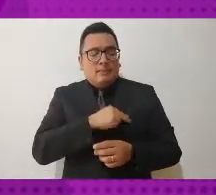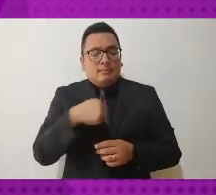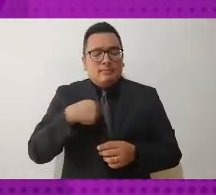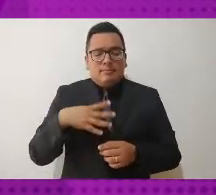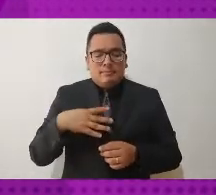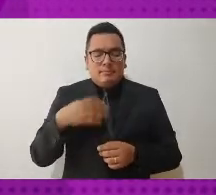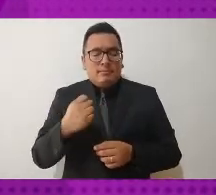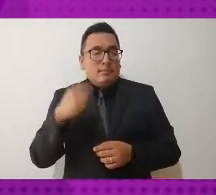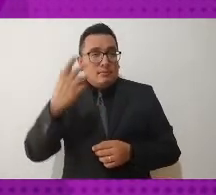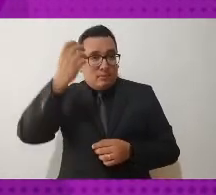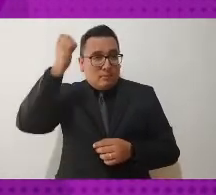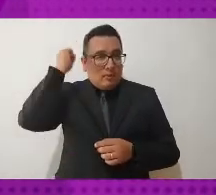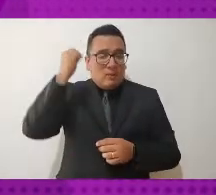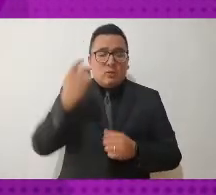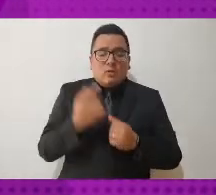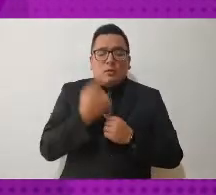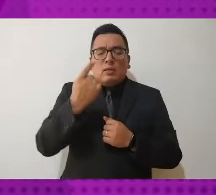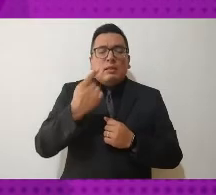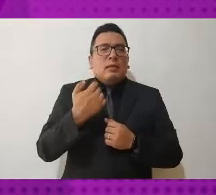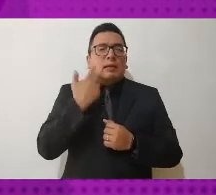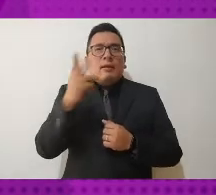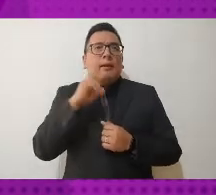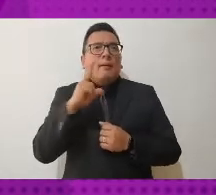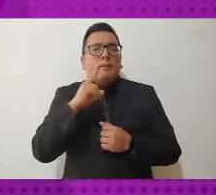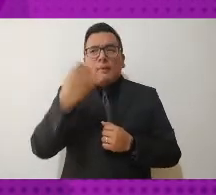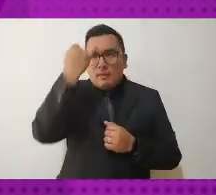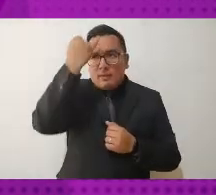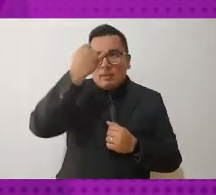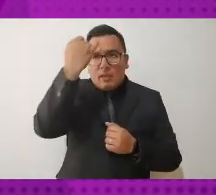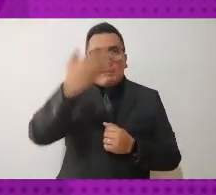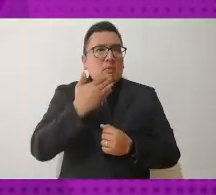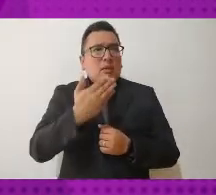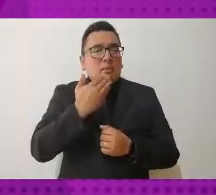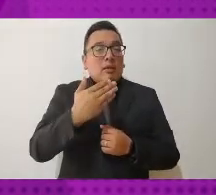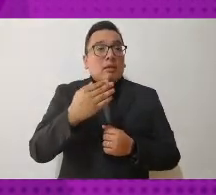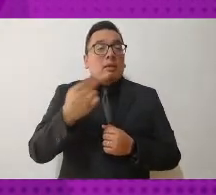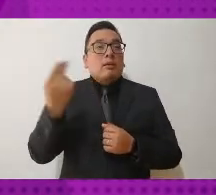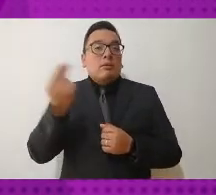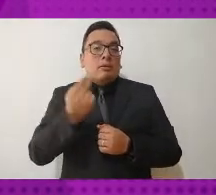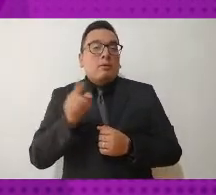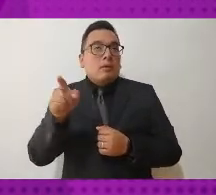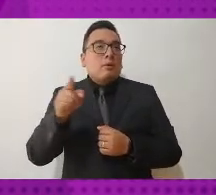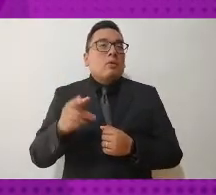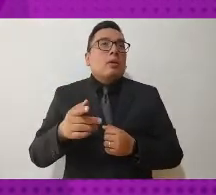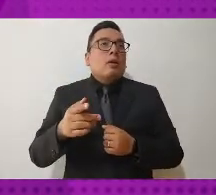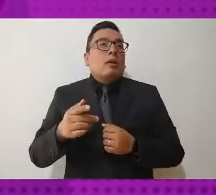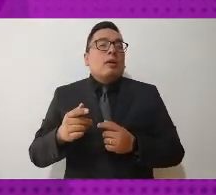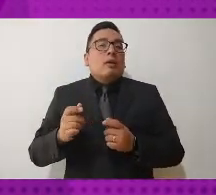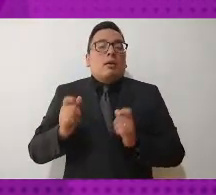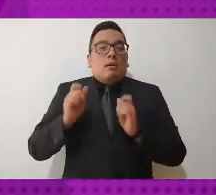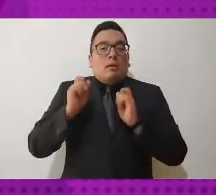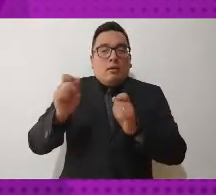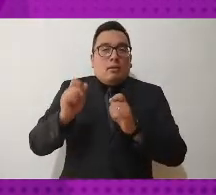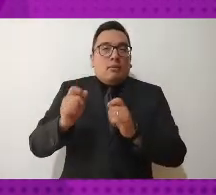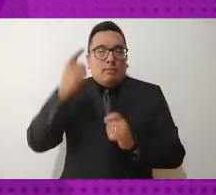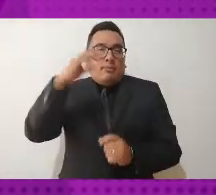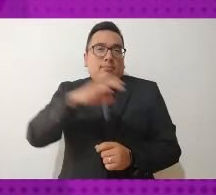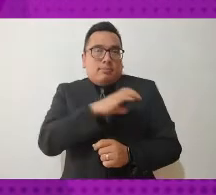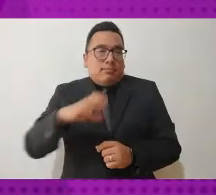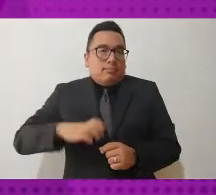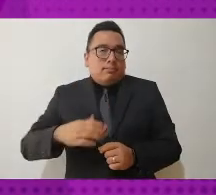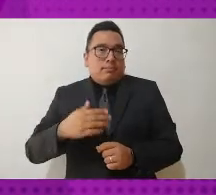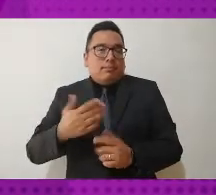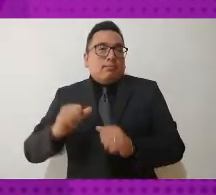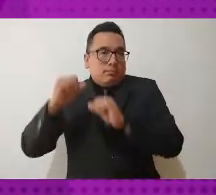Pues es que estas acciones afirmativas estén dentro de las primeras cuatro posiciones en candidaturas es decir